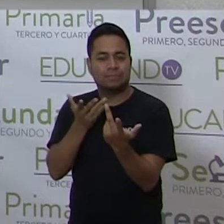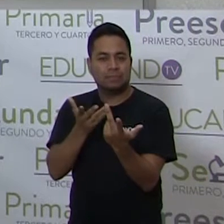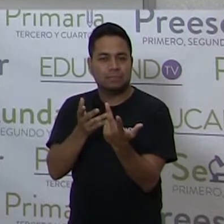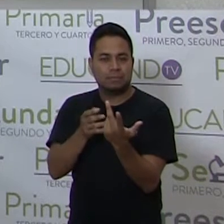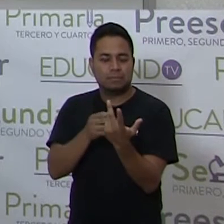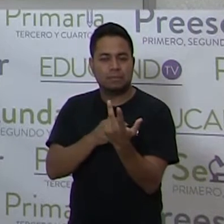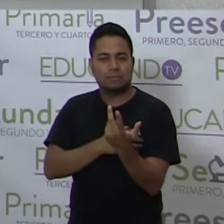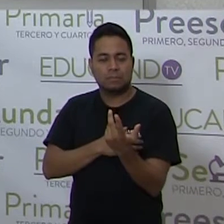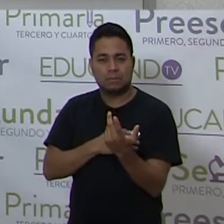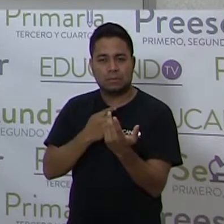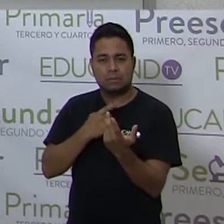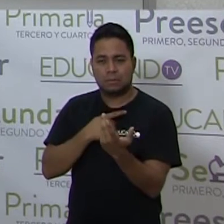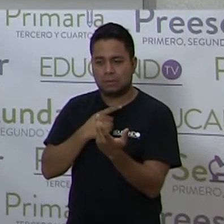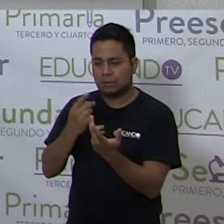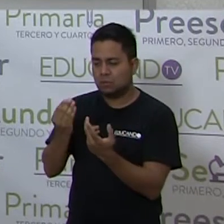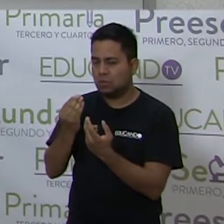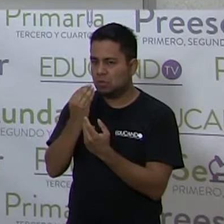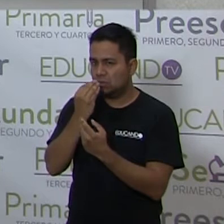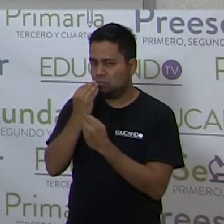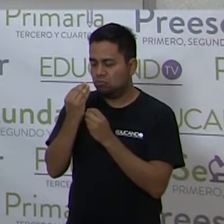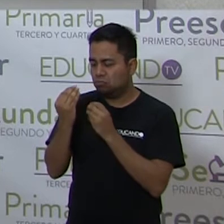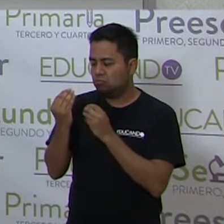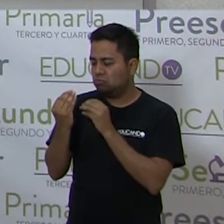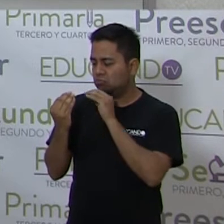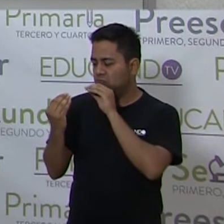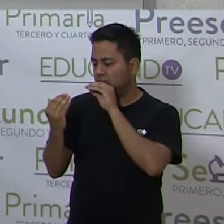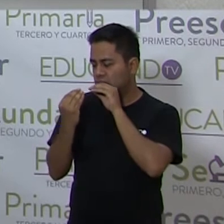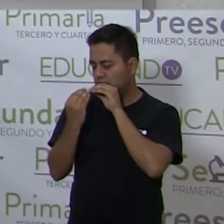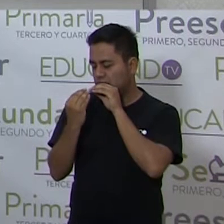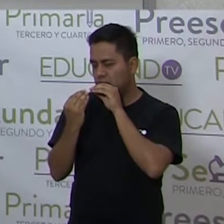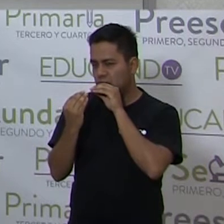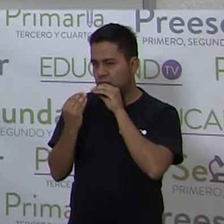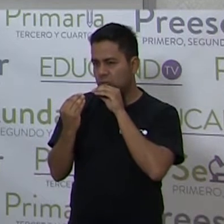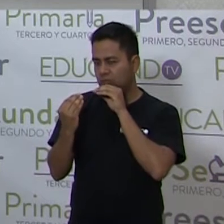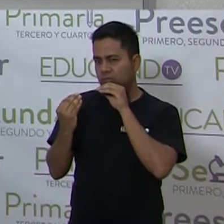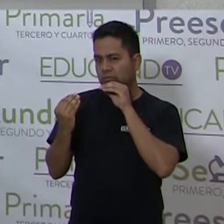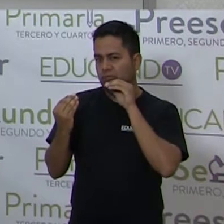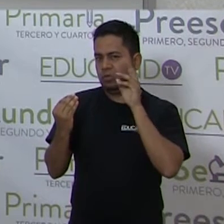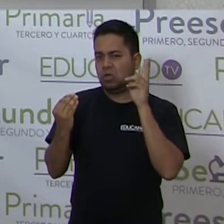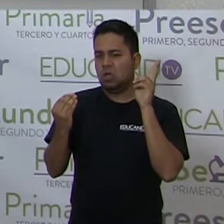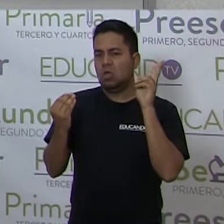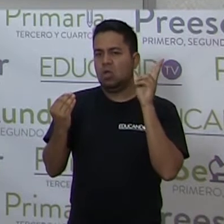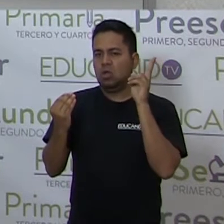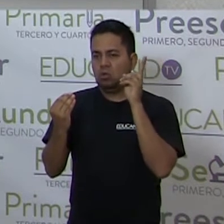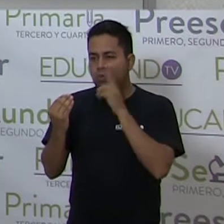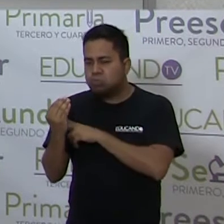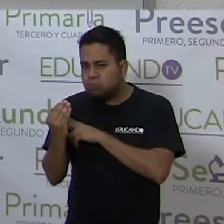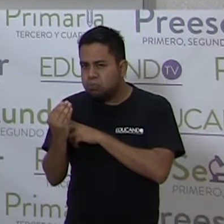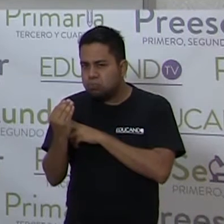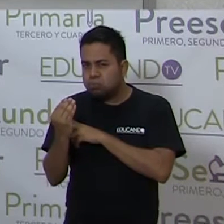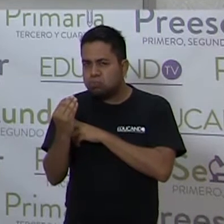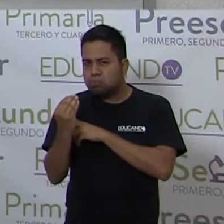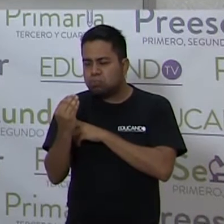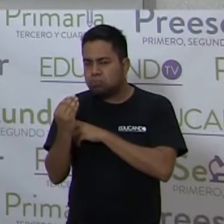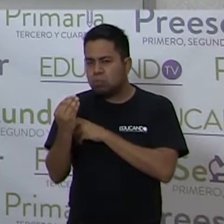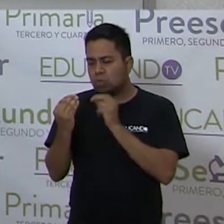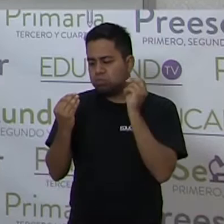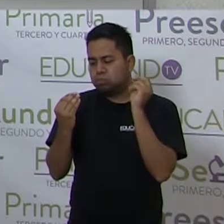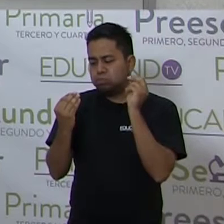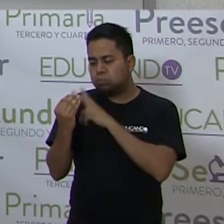Lo acercó a su boca e insuflándole mediante un soplo de vida,